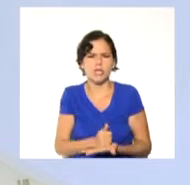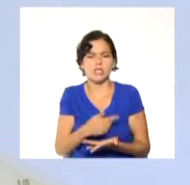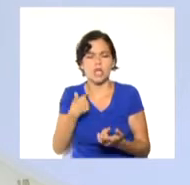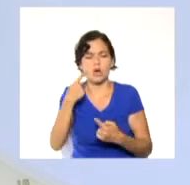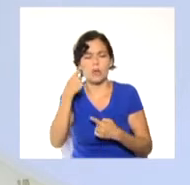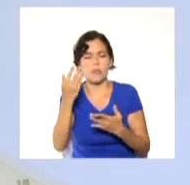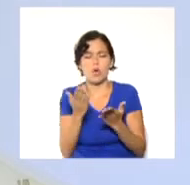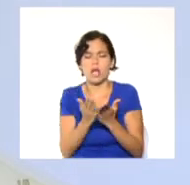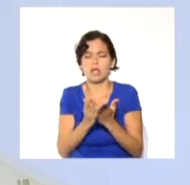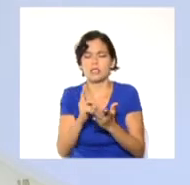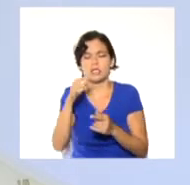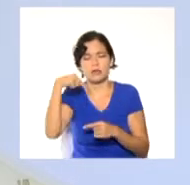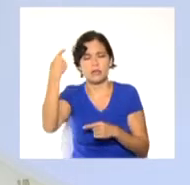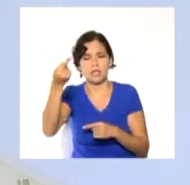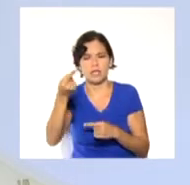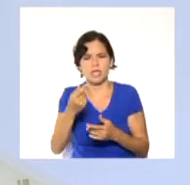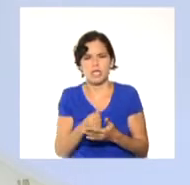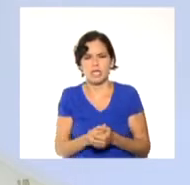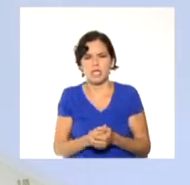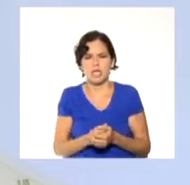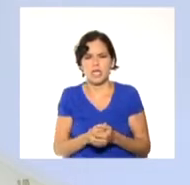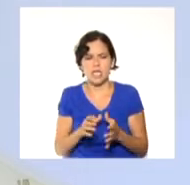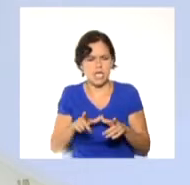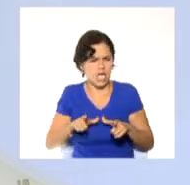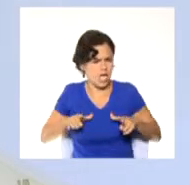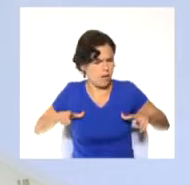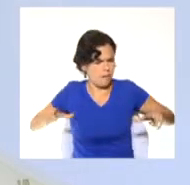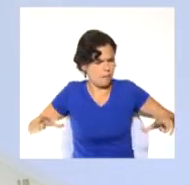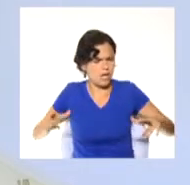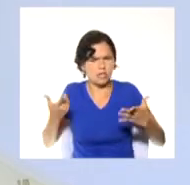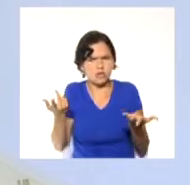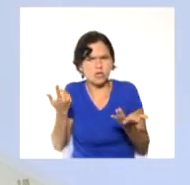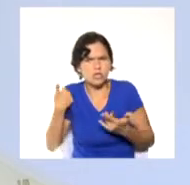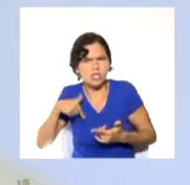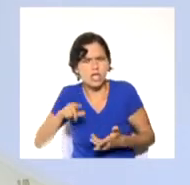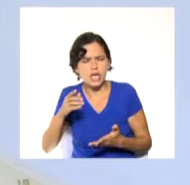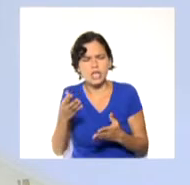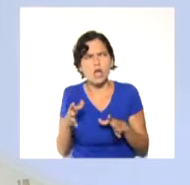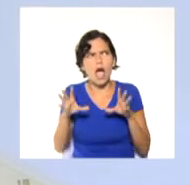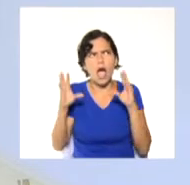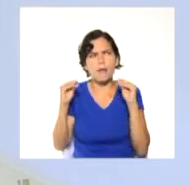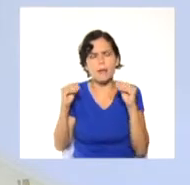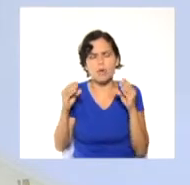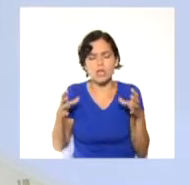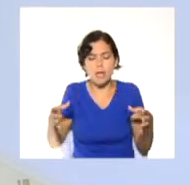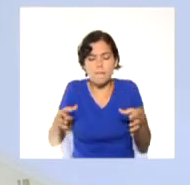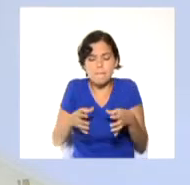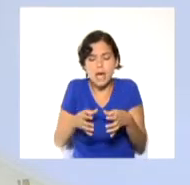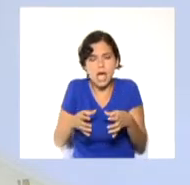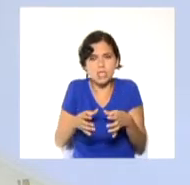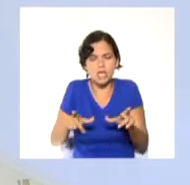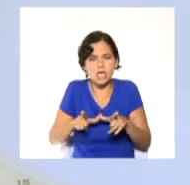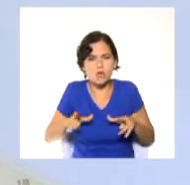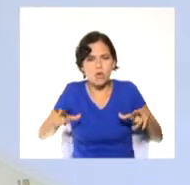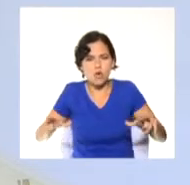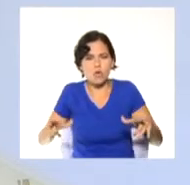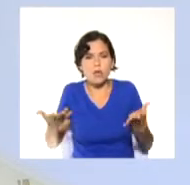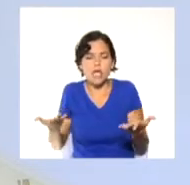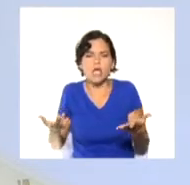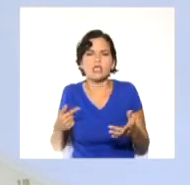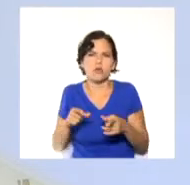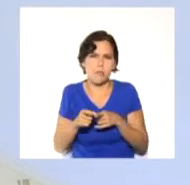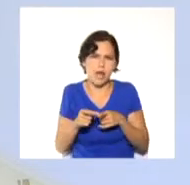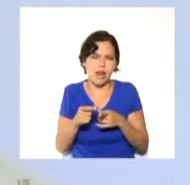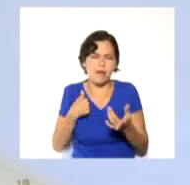que viene. ¿Y qué volumen ocupa? Entonces hablamos de masa y volumen, que son términos que manejamos en las